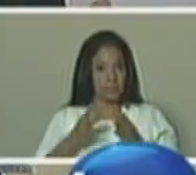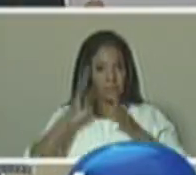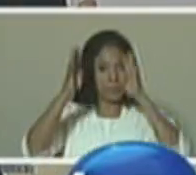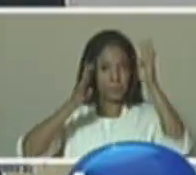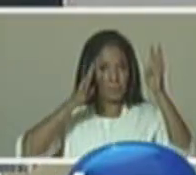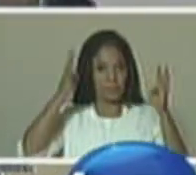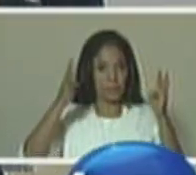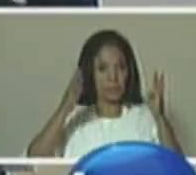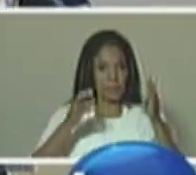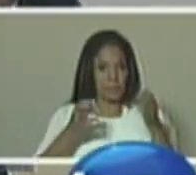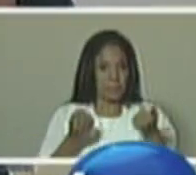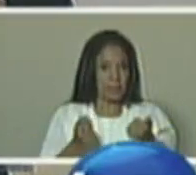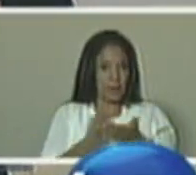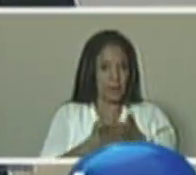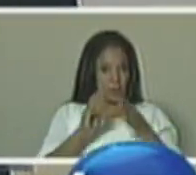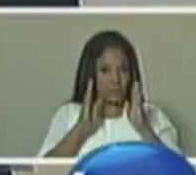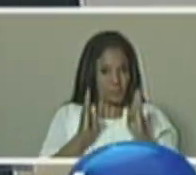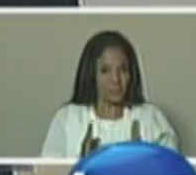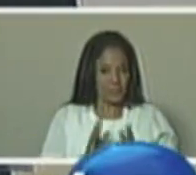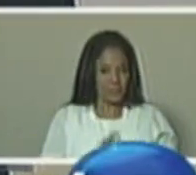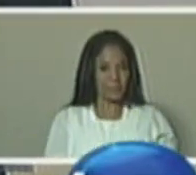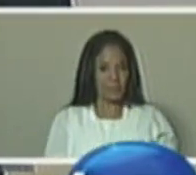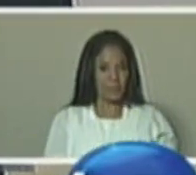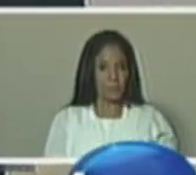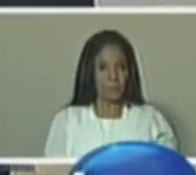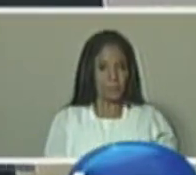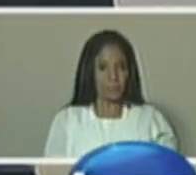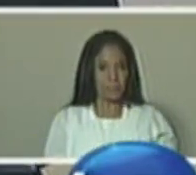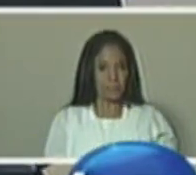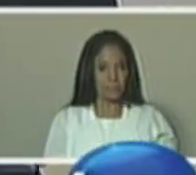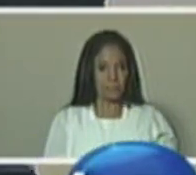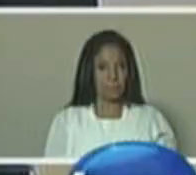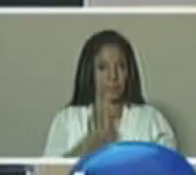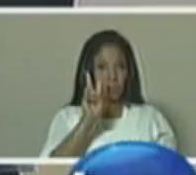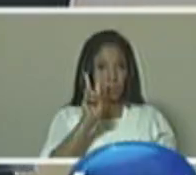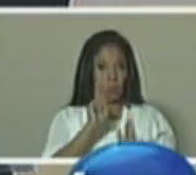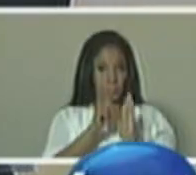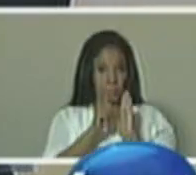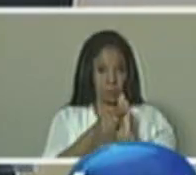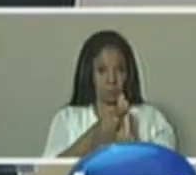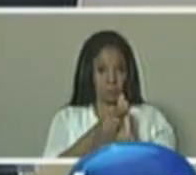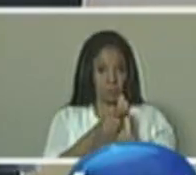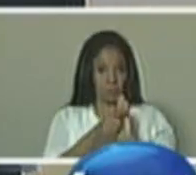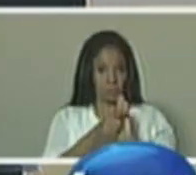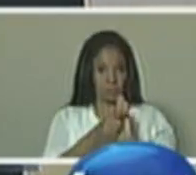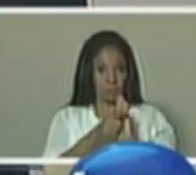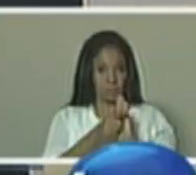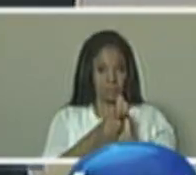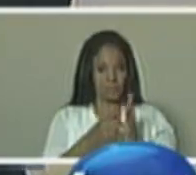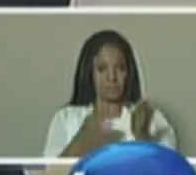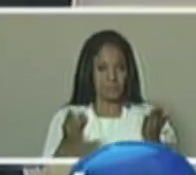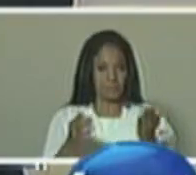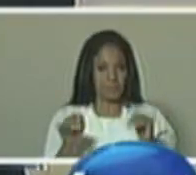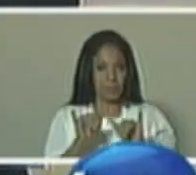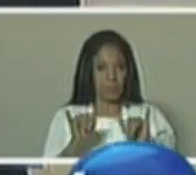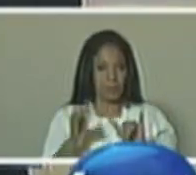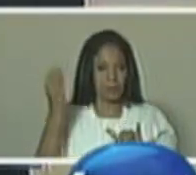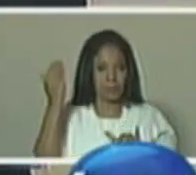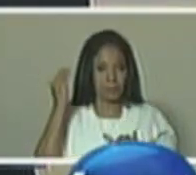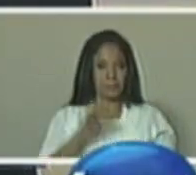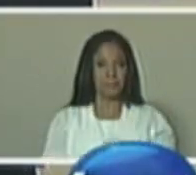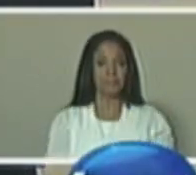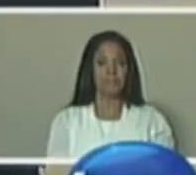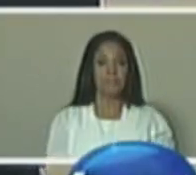los finalistas. El tiempo de exposición para cada estudiante será de 2 minutos, Erika. Igual que la anterior, así mismo